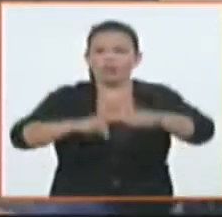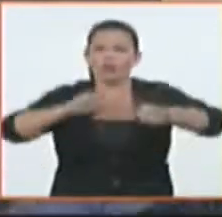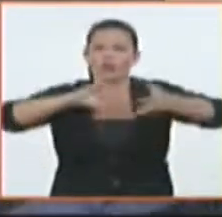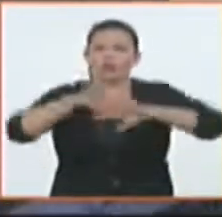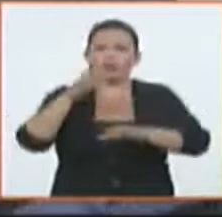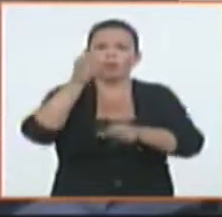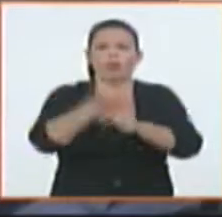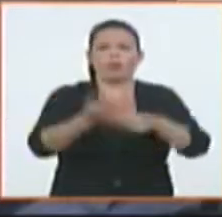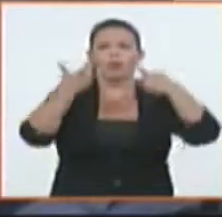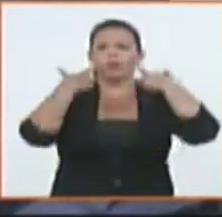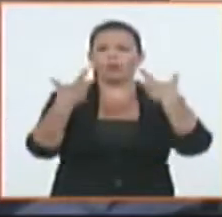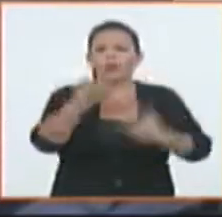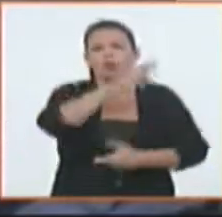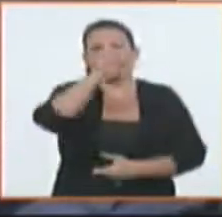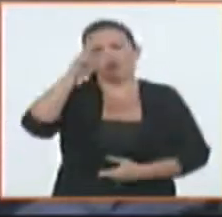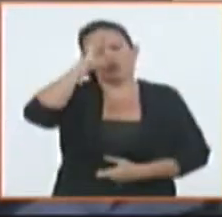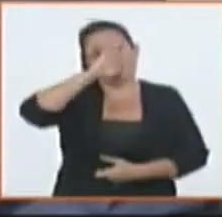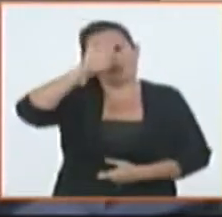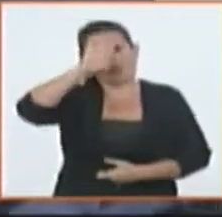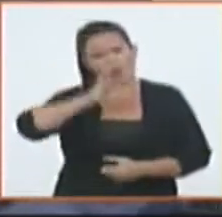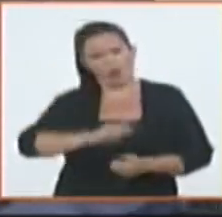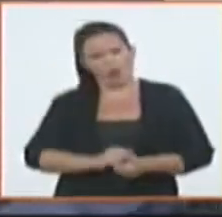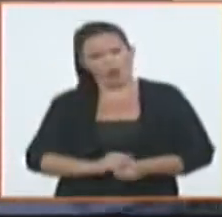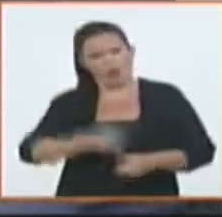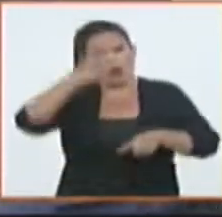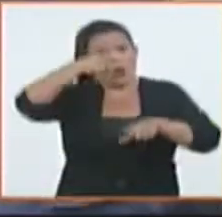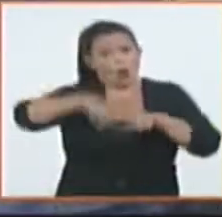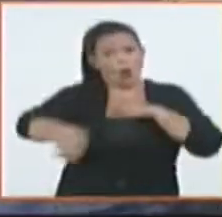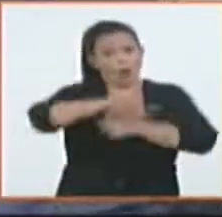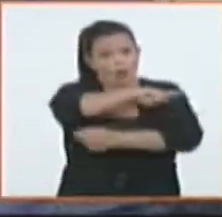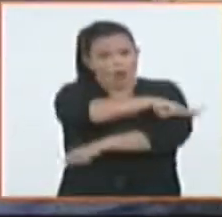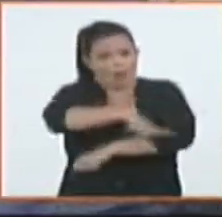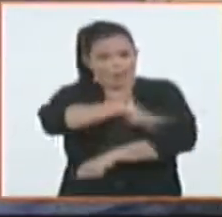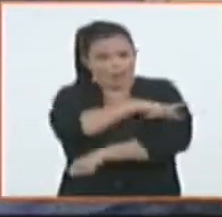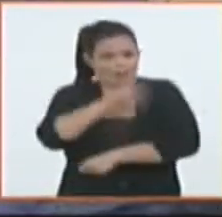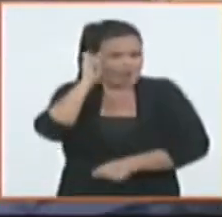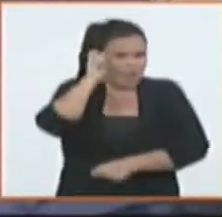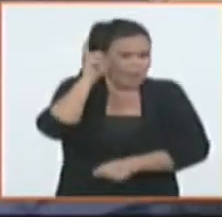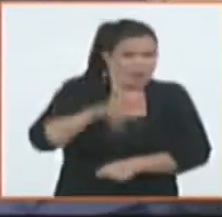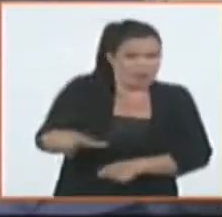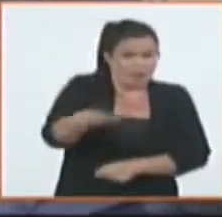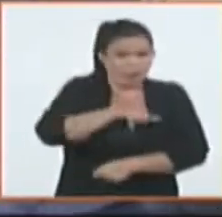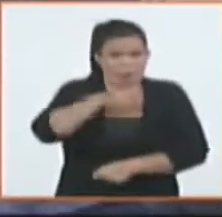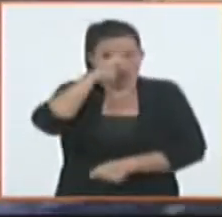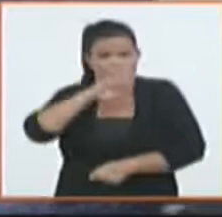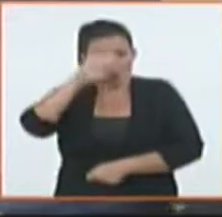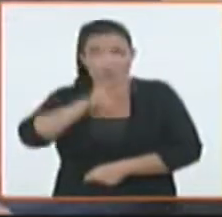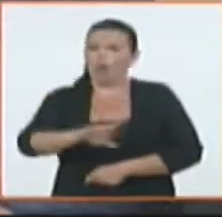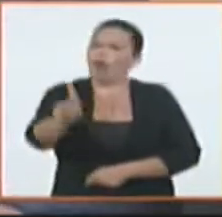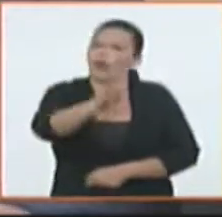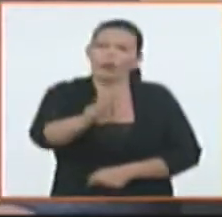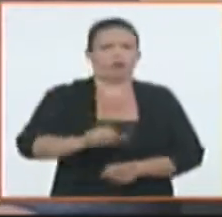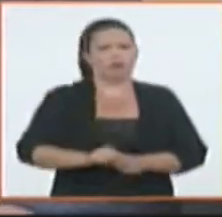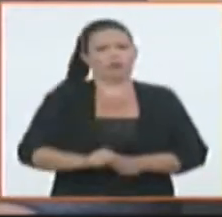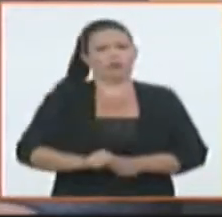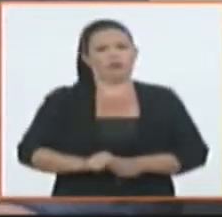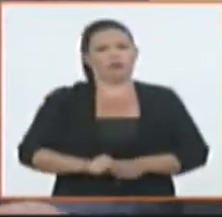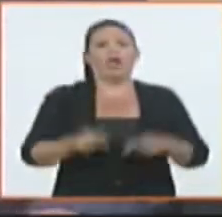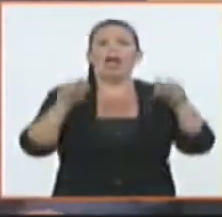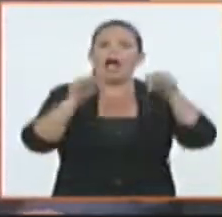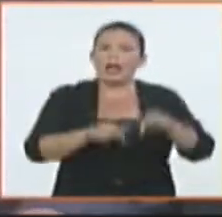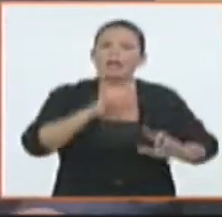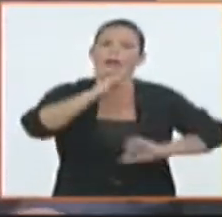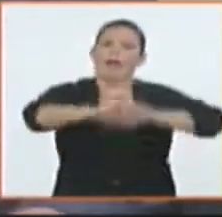cubana. No hay una experiencia en el mundo que sea igual que esa. La podremos perfeccionar, pero esa es la nuestra, y